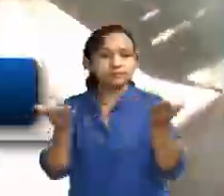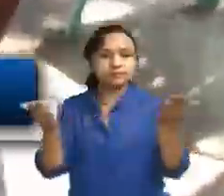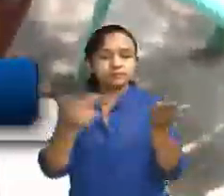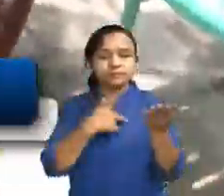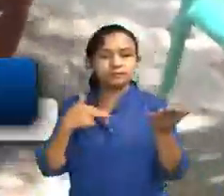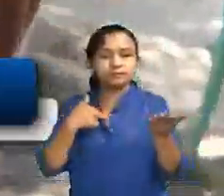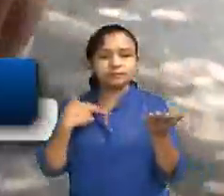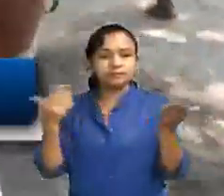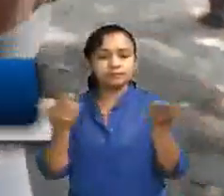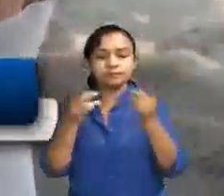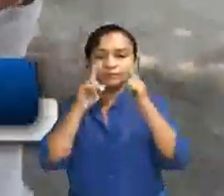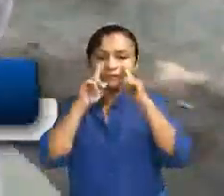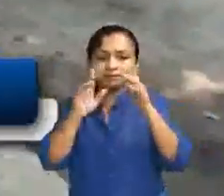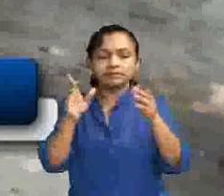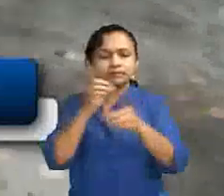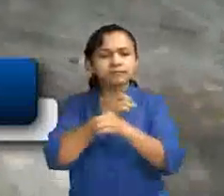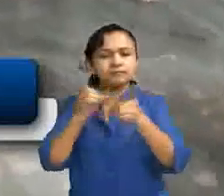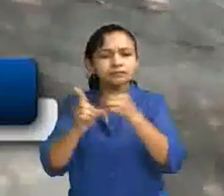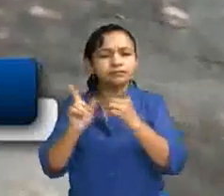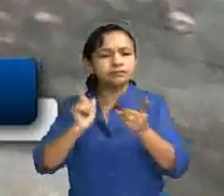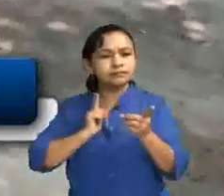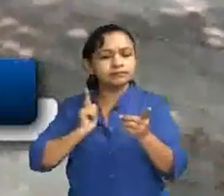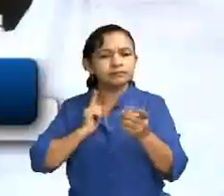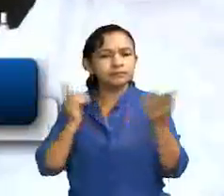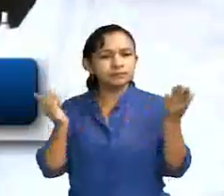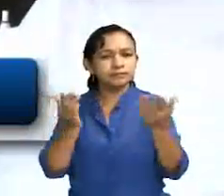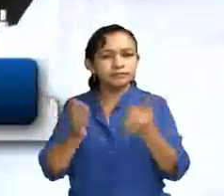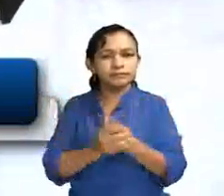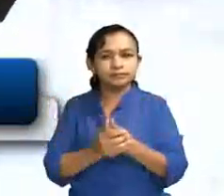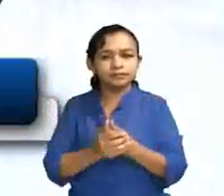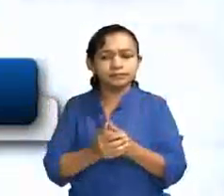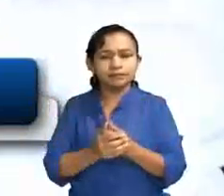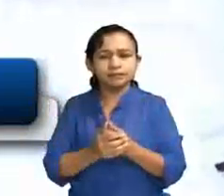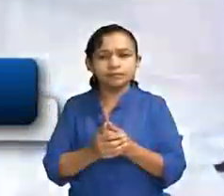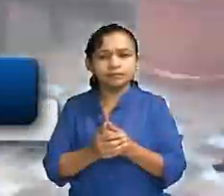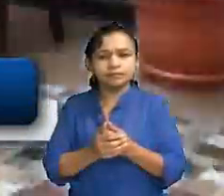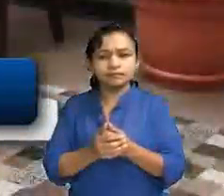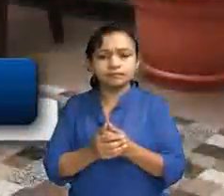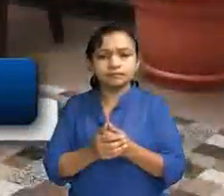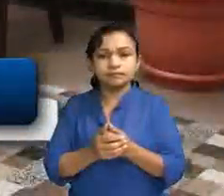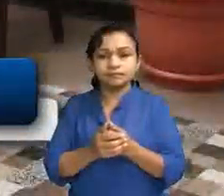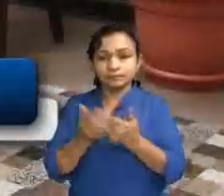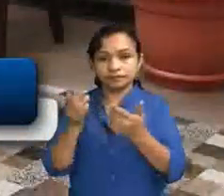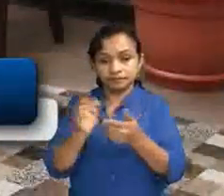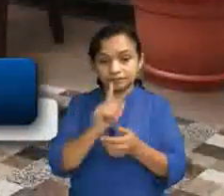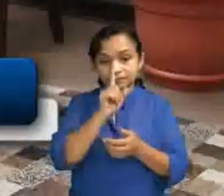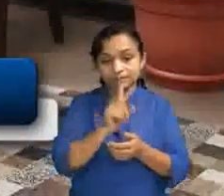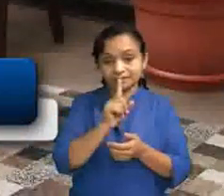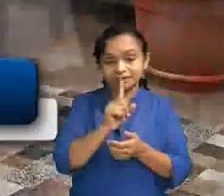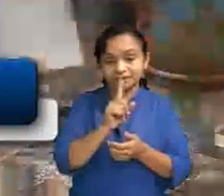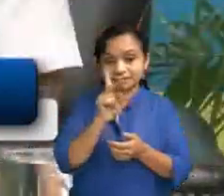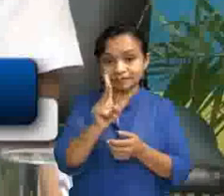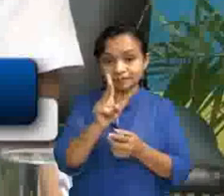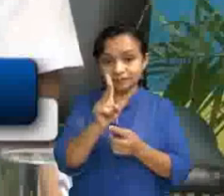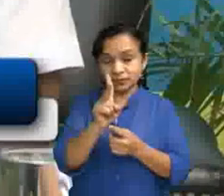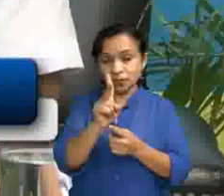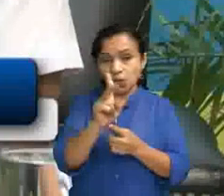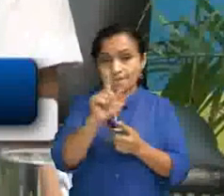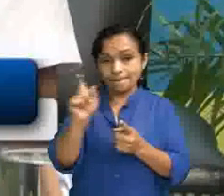hace? ¿Qué cuidado debe tener? ¿Hay síntomas producto de la vacuna? Mire, en el caso de la primera dosis, que es la dosis